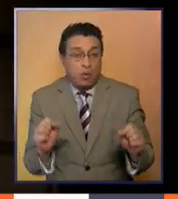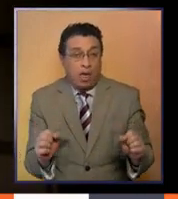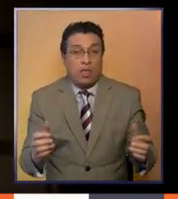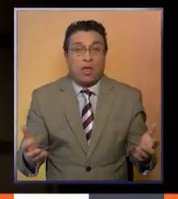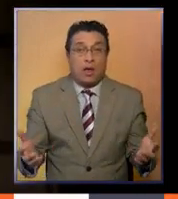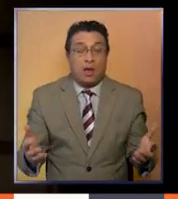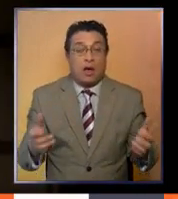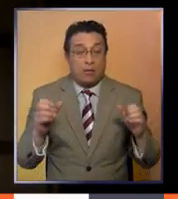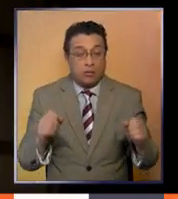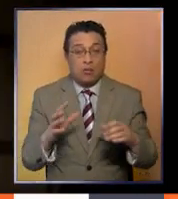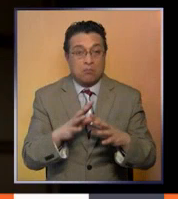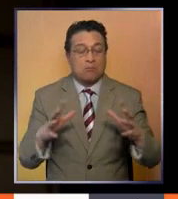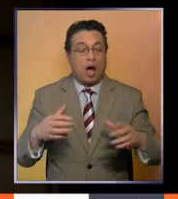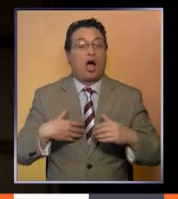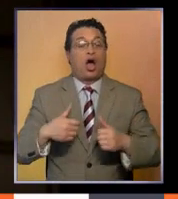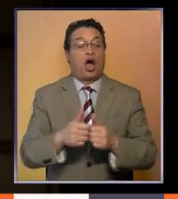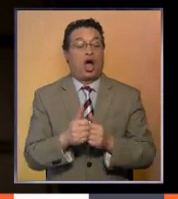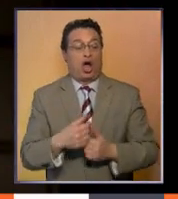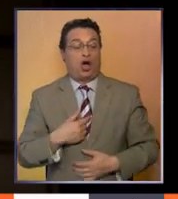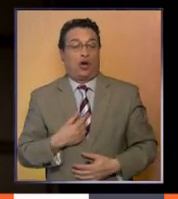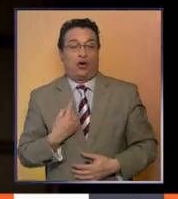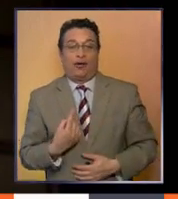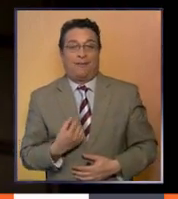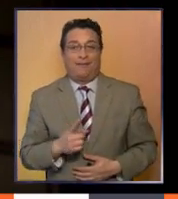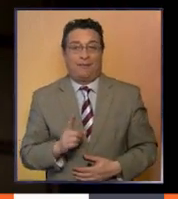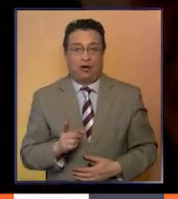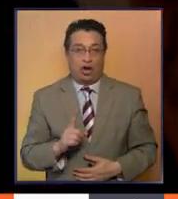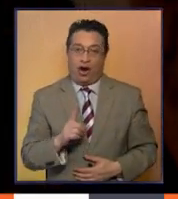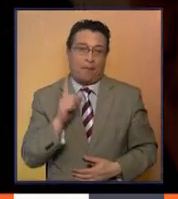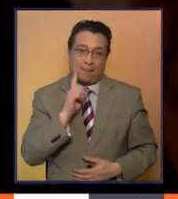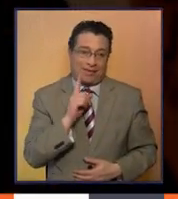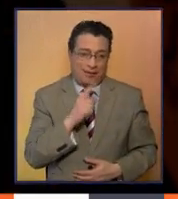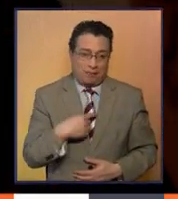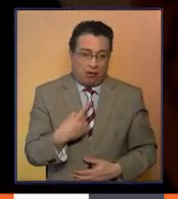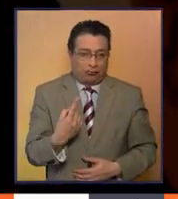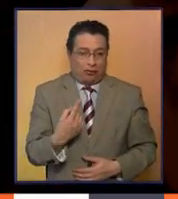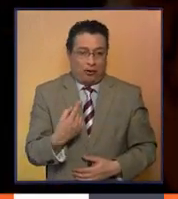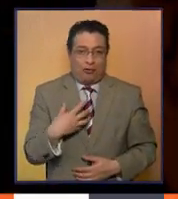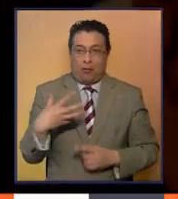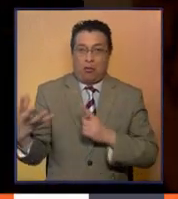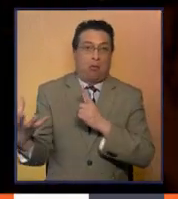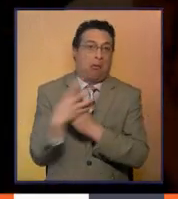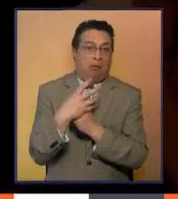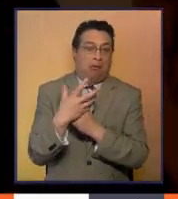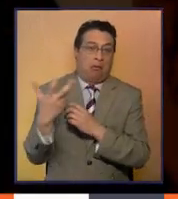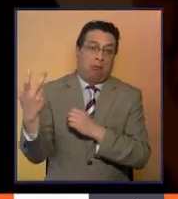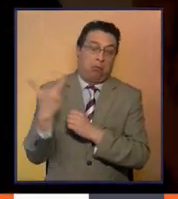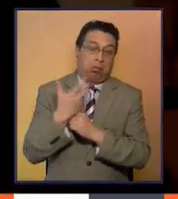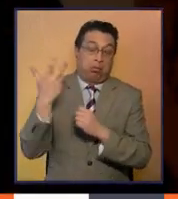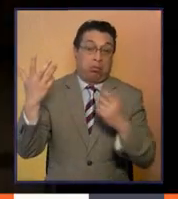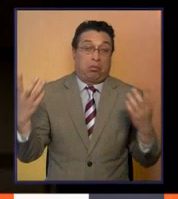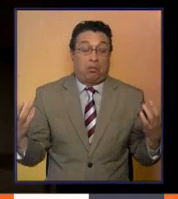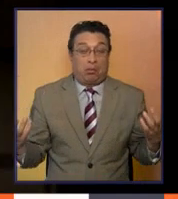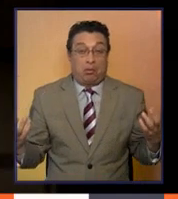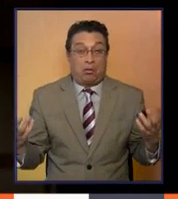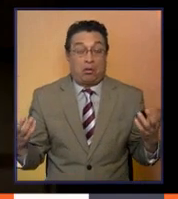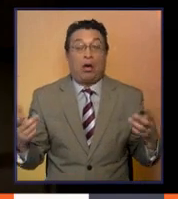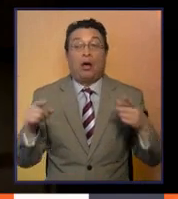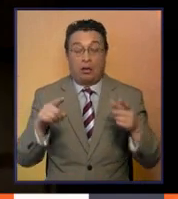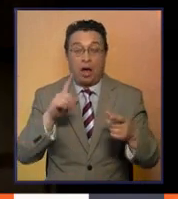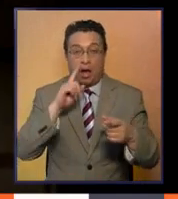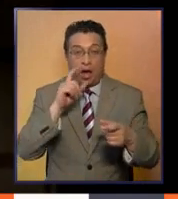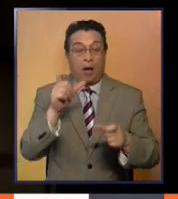que esté como más acompañándolo a uno y no es tan así si malo viene igual tenemos gente de